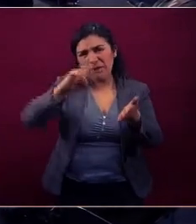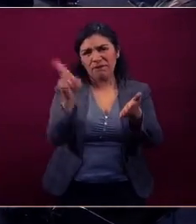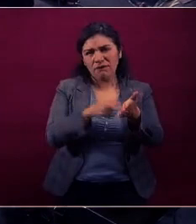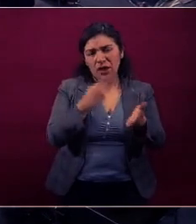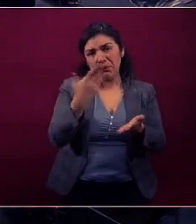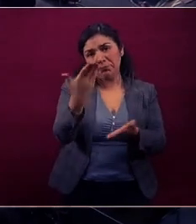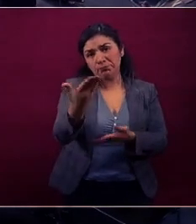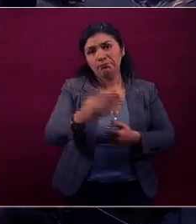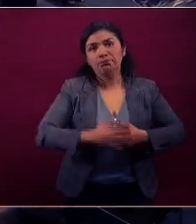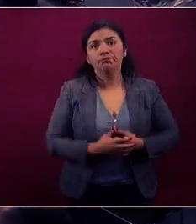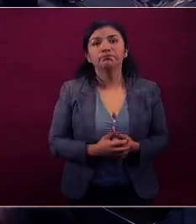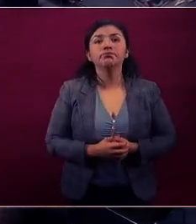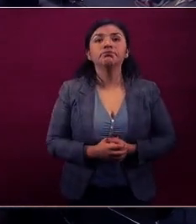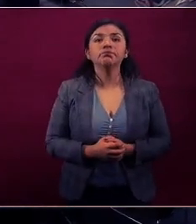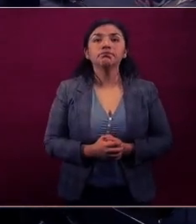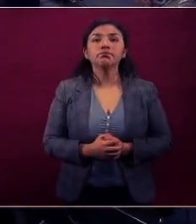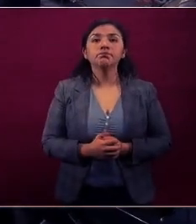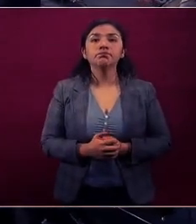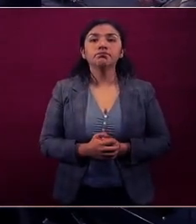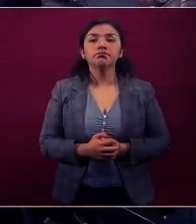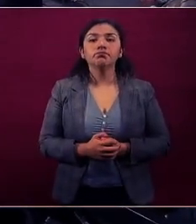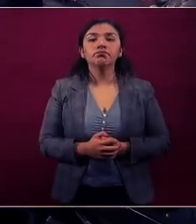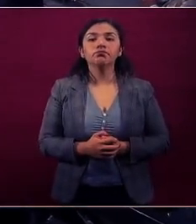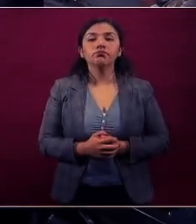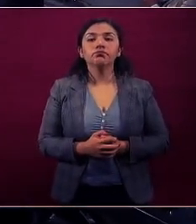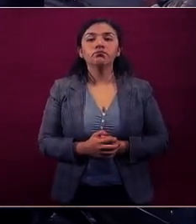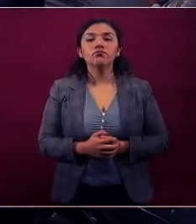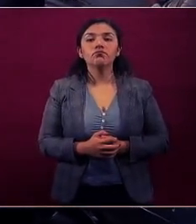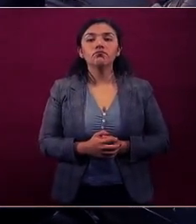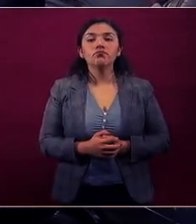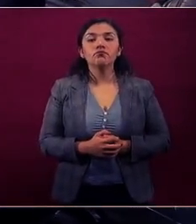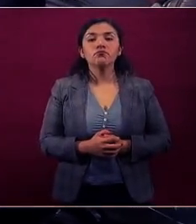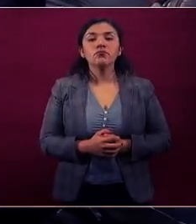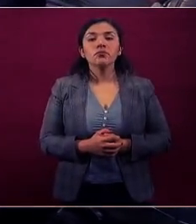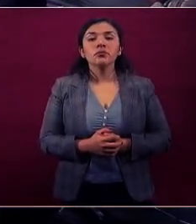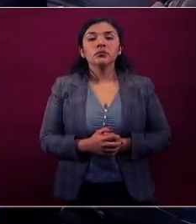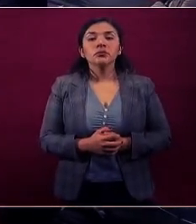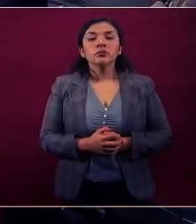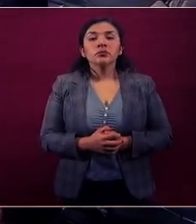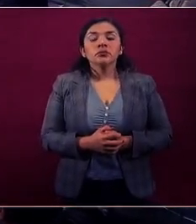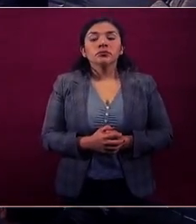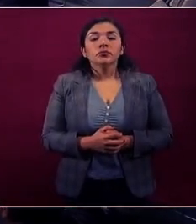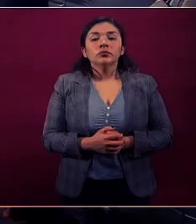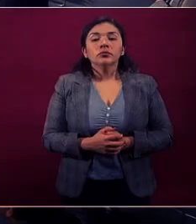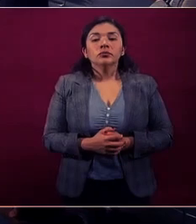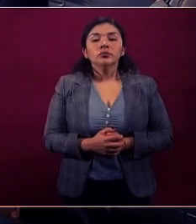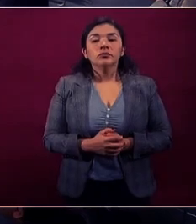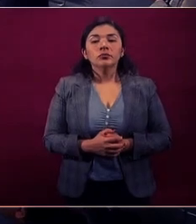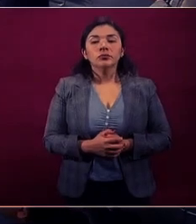convenio. Pues tú. A ver.